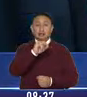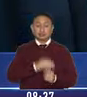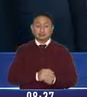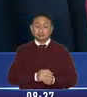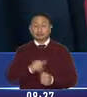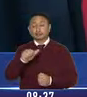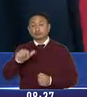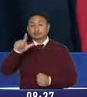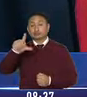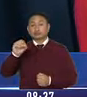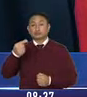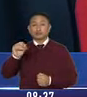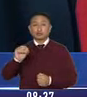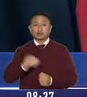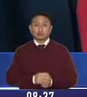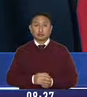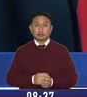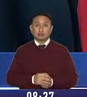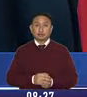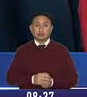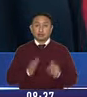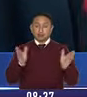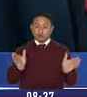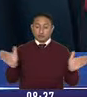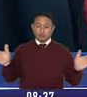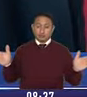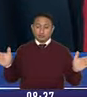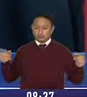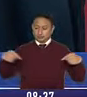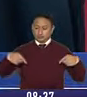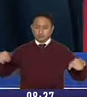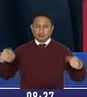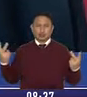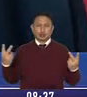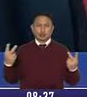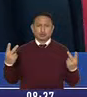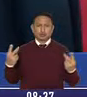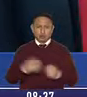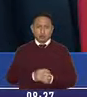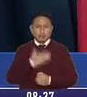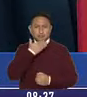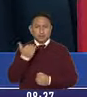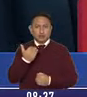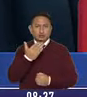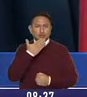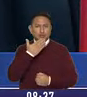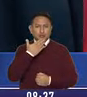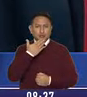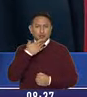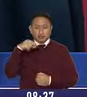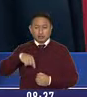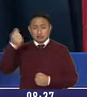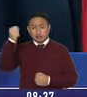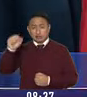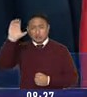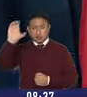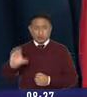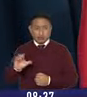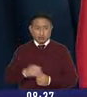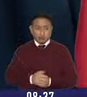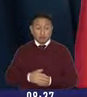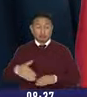vía Aloac, Unión del Toachi. ¿Cómo mejorar estas vías que conectan a la sierra con la costa, que son vías realmente